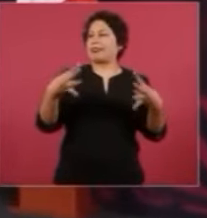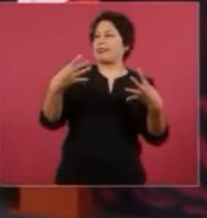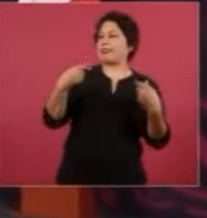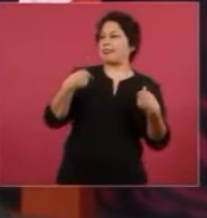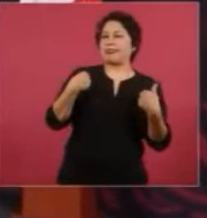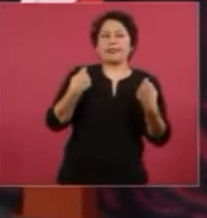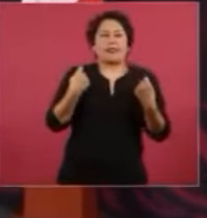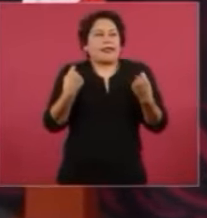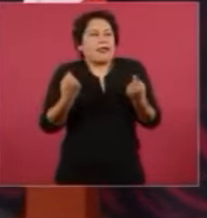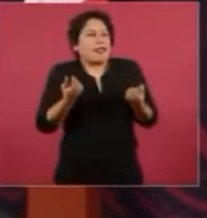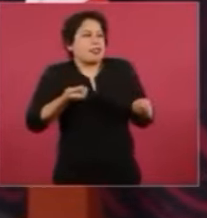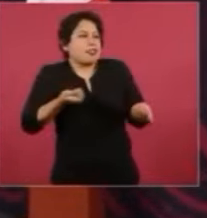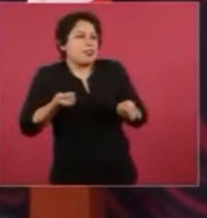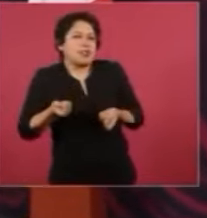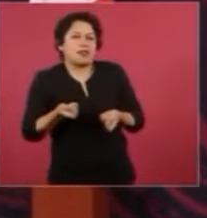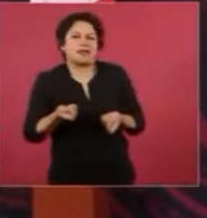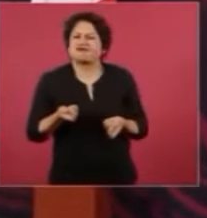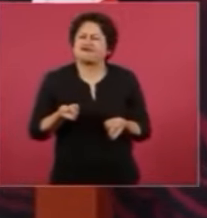eso no